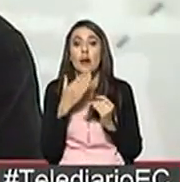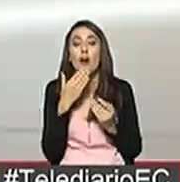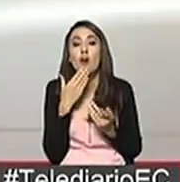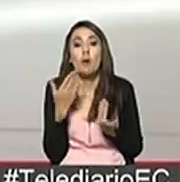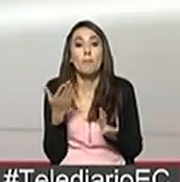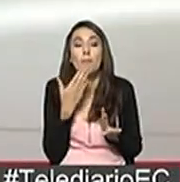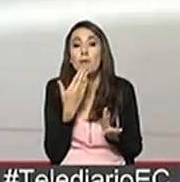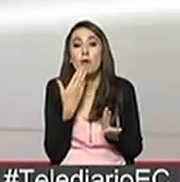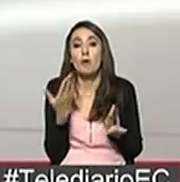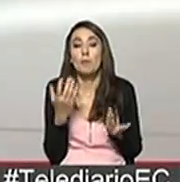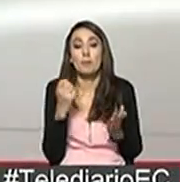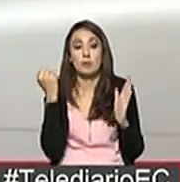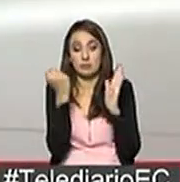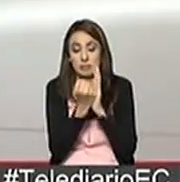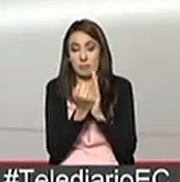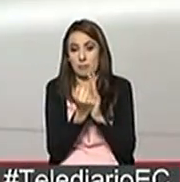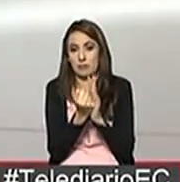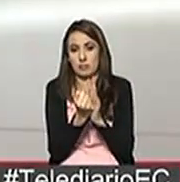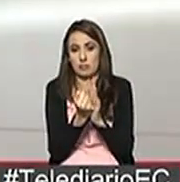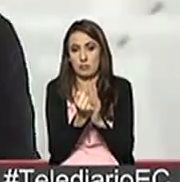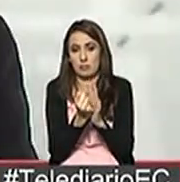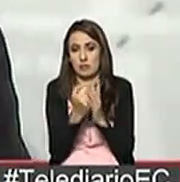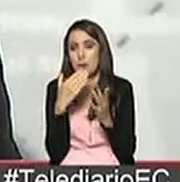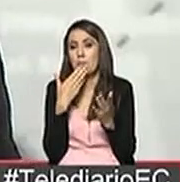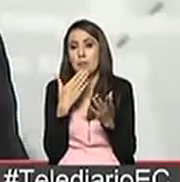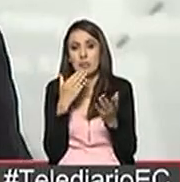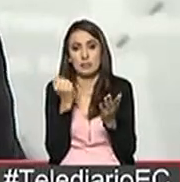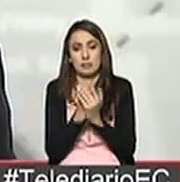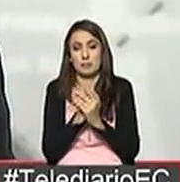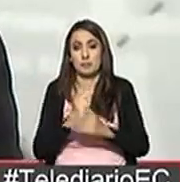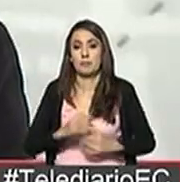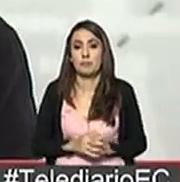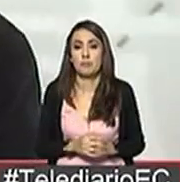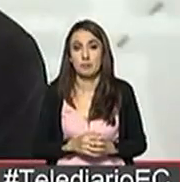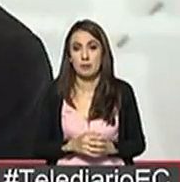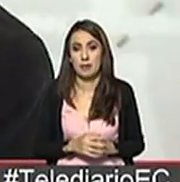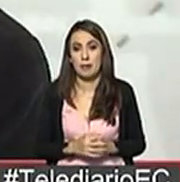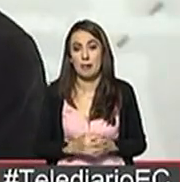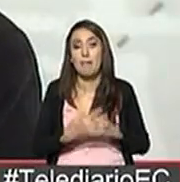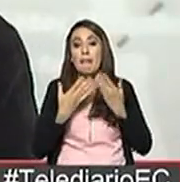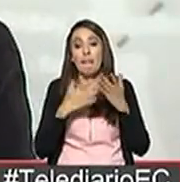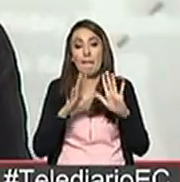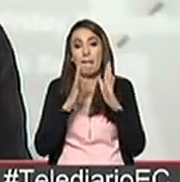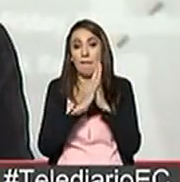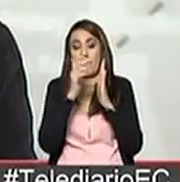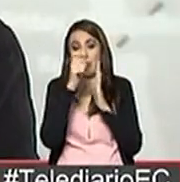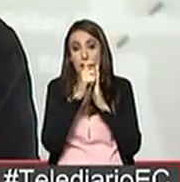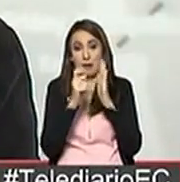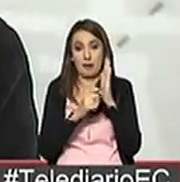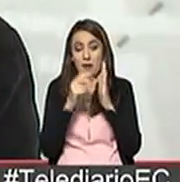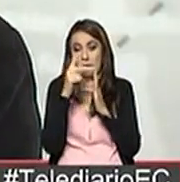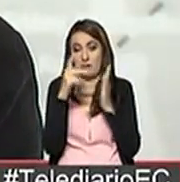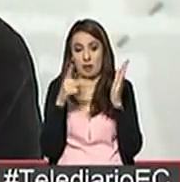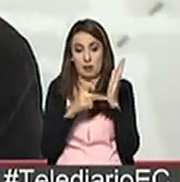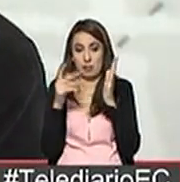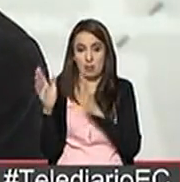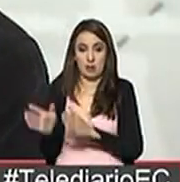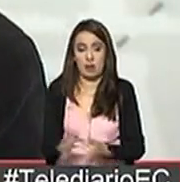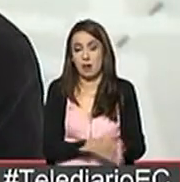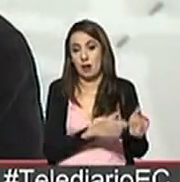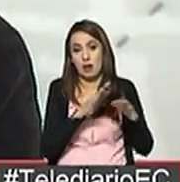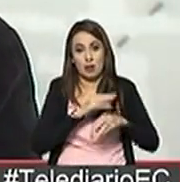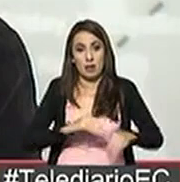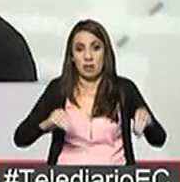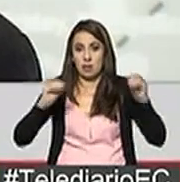consiste este sello CIMAR? ¿Qué es el sello CIMAR? El sello CIMAR, bueno, el CIMAR es un sistema de rastreo y trazabilidad